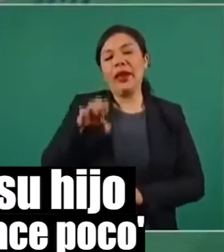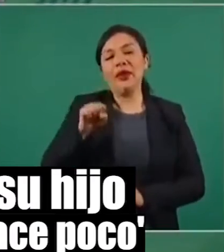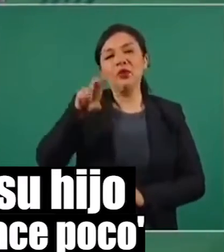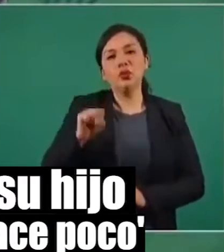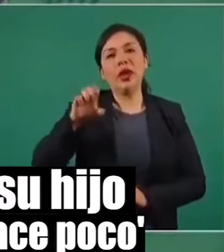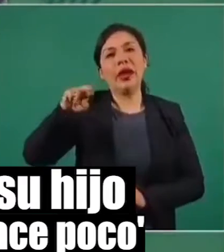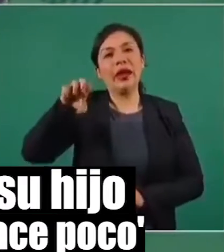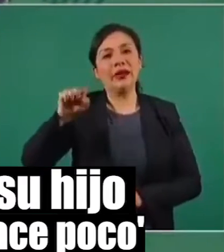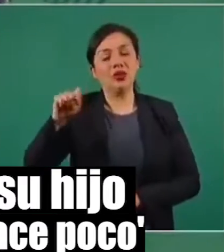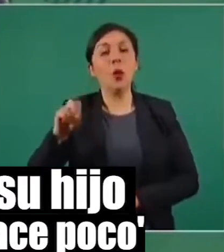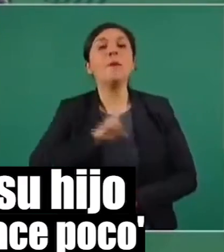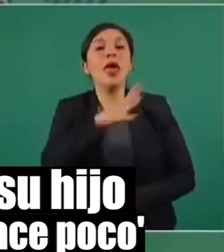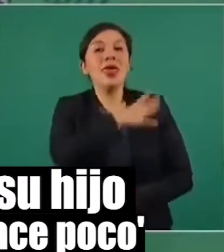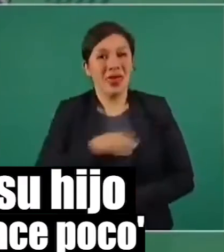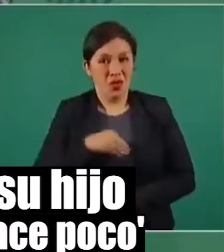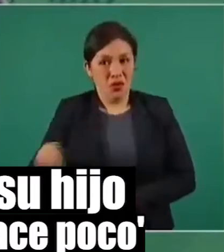mi hijo